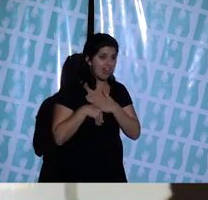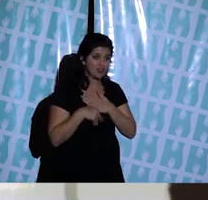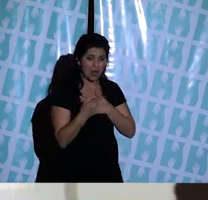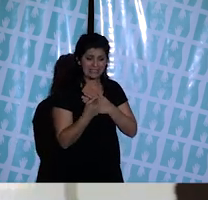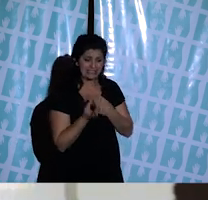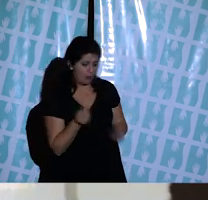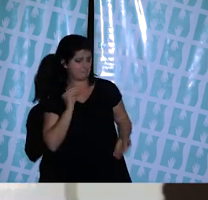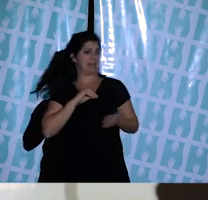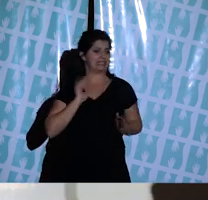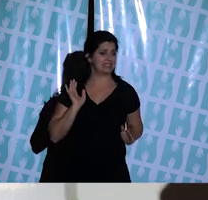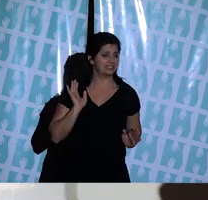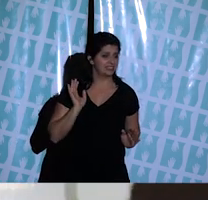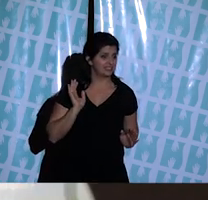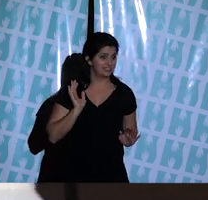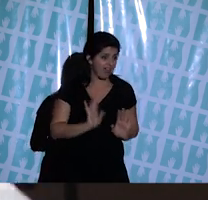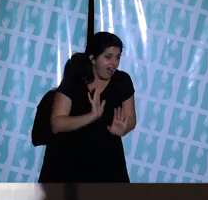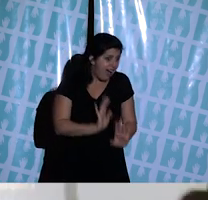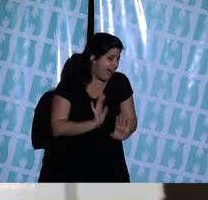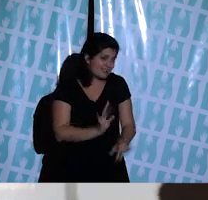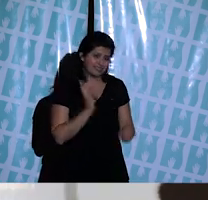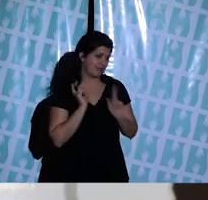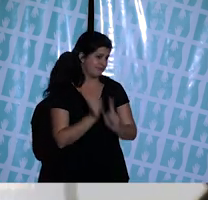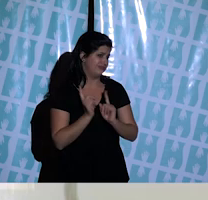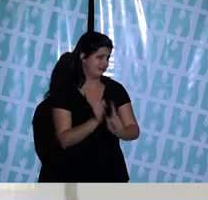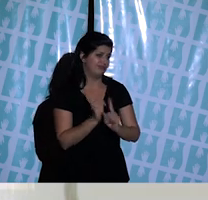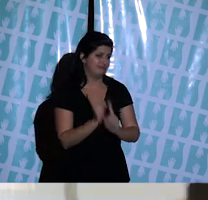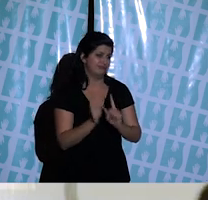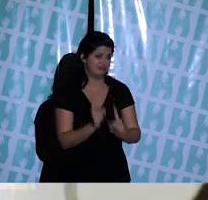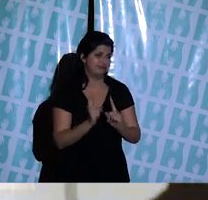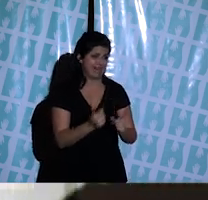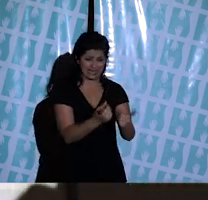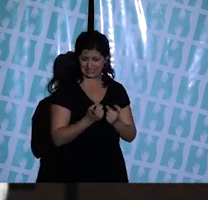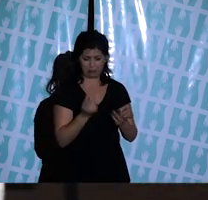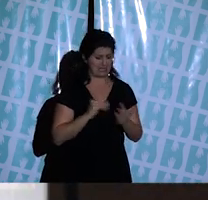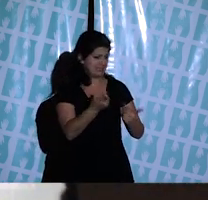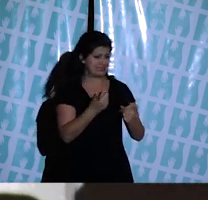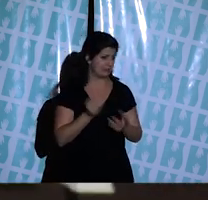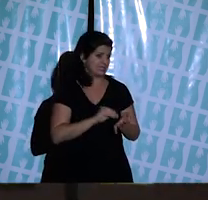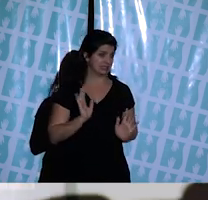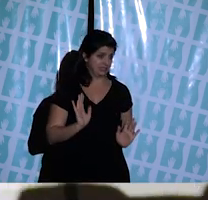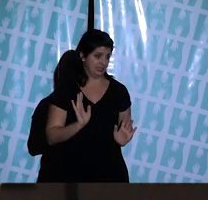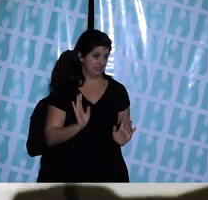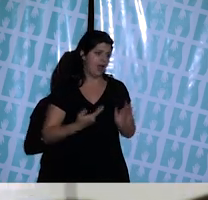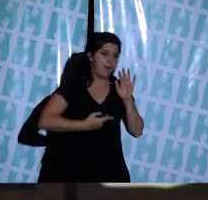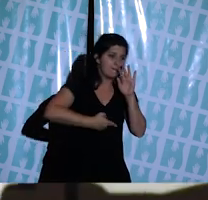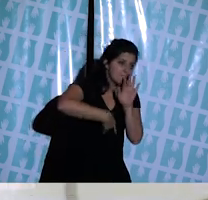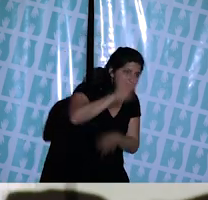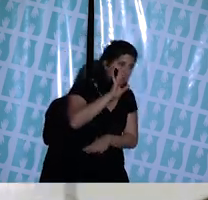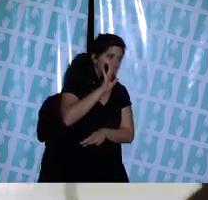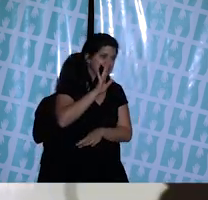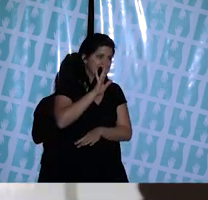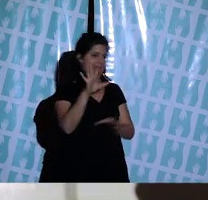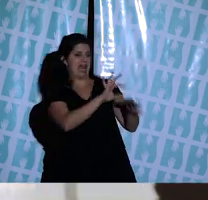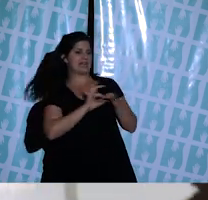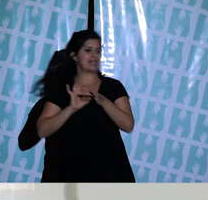recompensa es algo que siempre va a existir, sobre todo si quedamos en estas redes, ¿no? Por lo tanto, estas cosas que están diseñadas